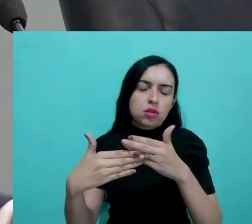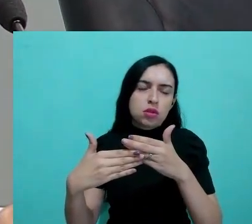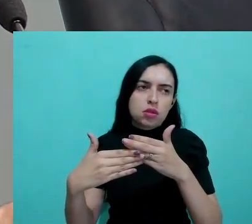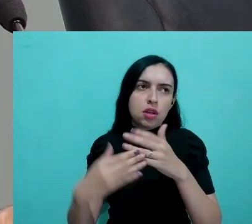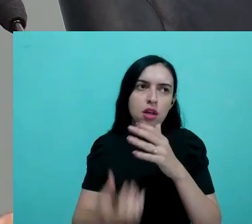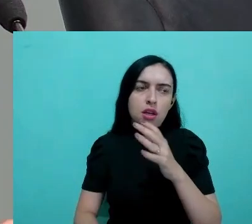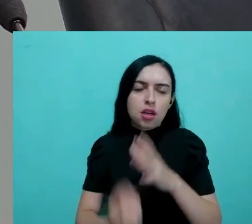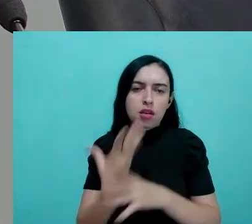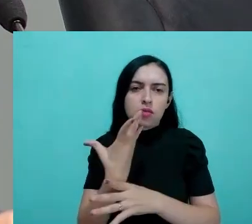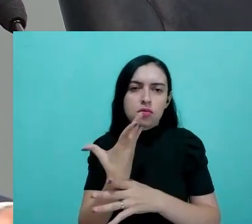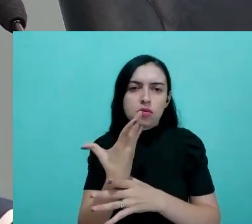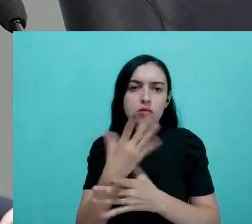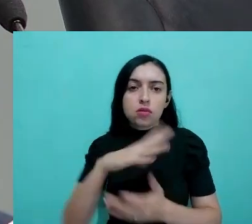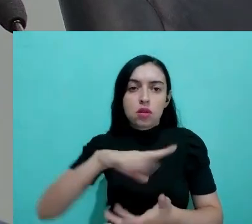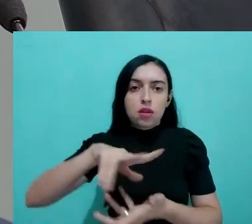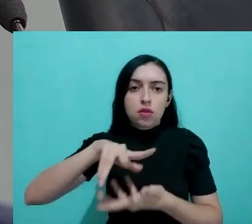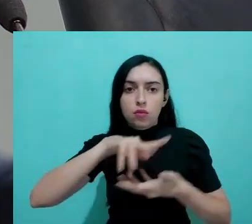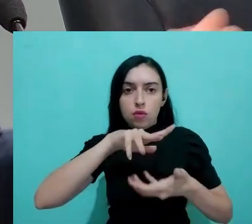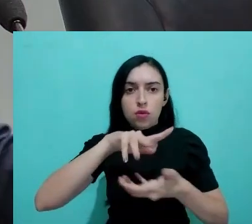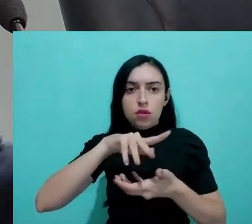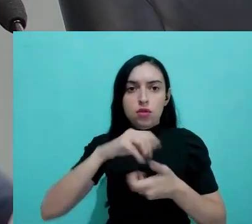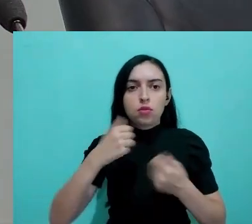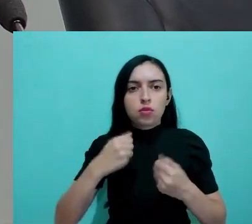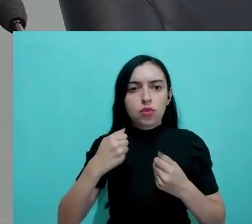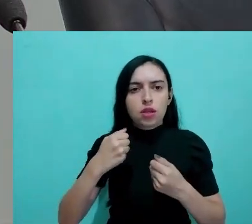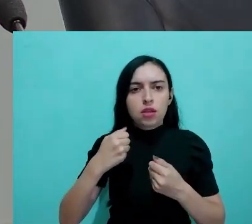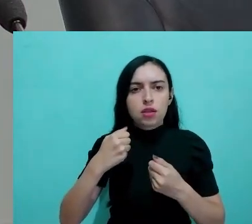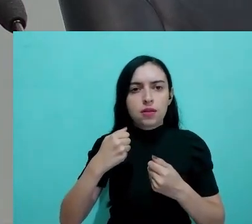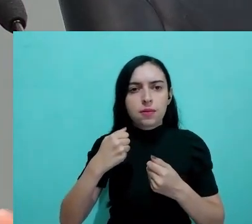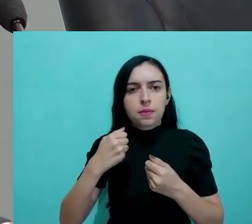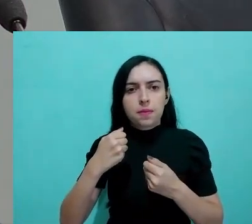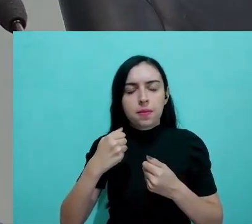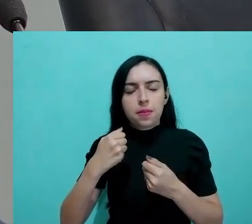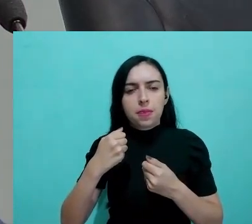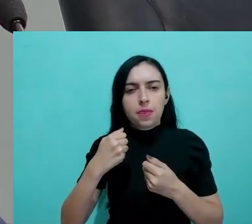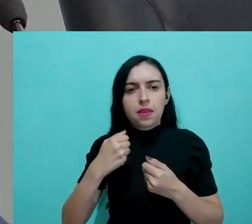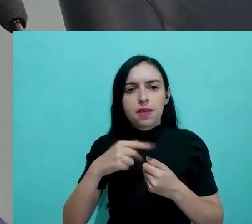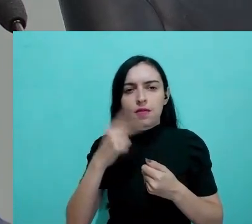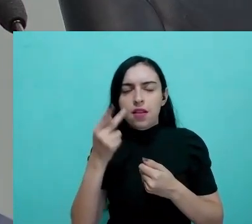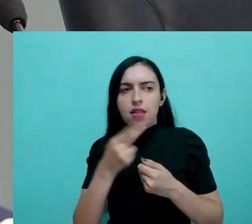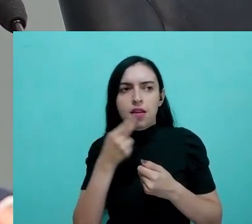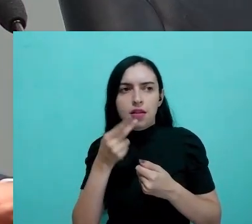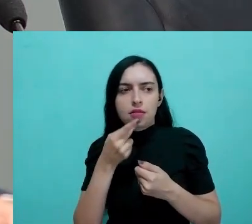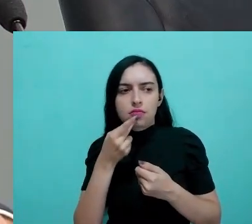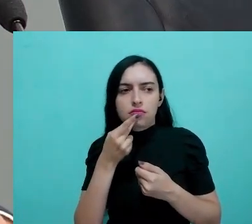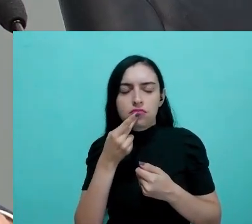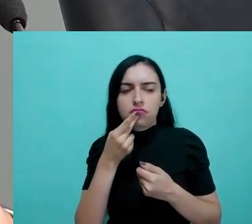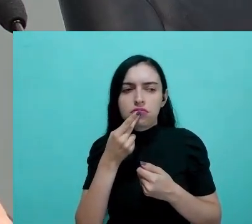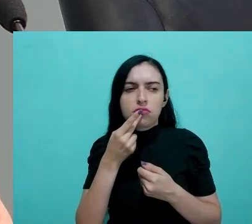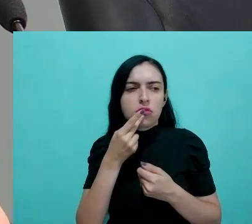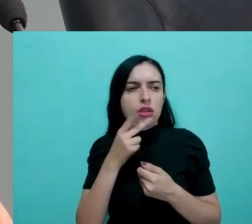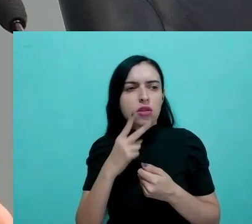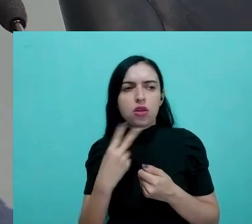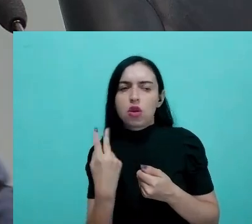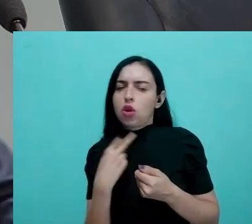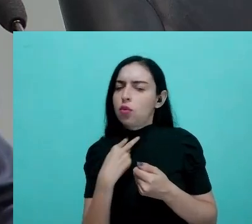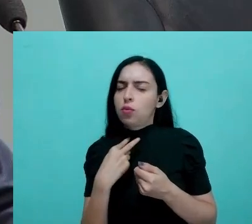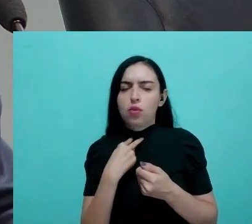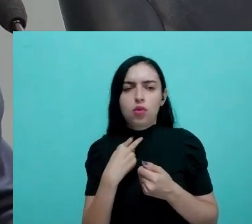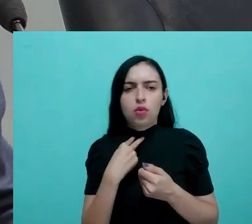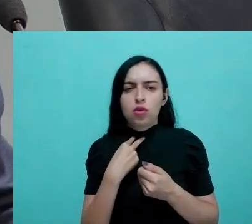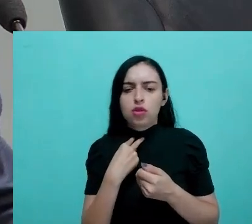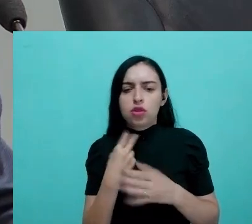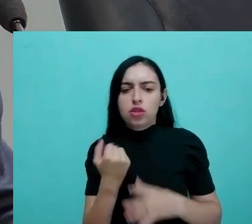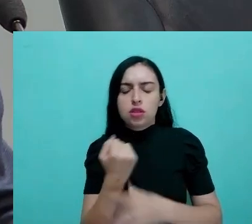de la revolución, dice Paul Kahn comentando a Arendt, es que no puede preservar sus propios logros